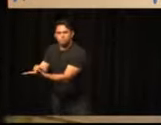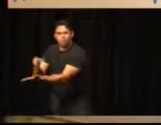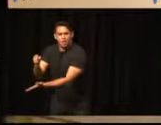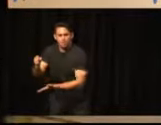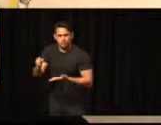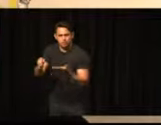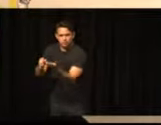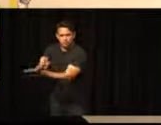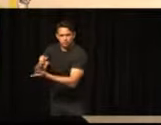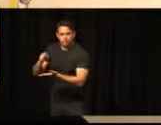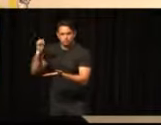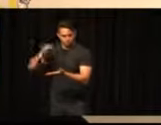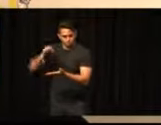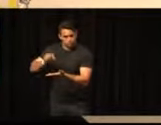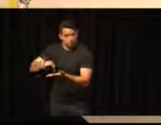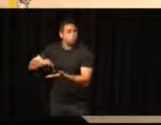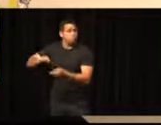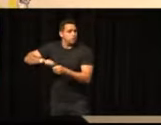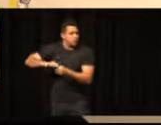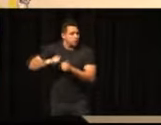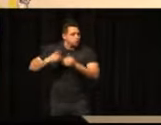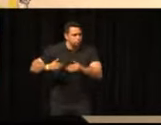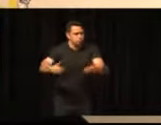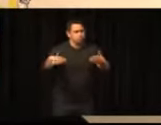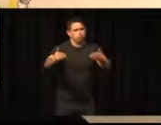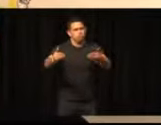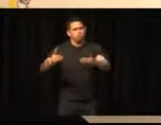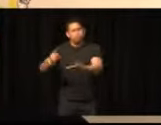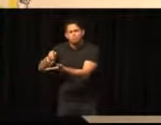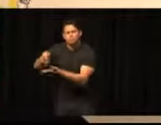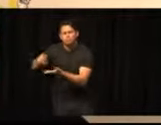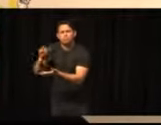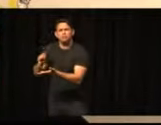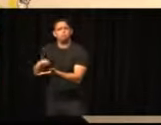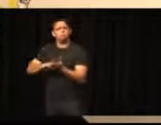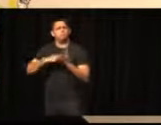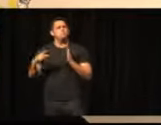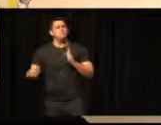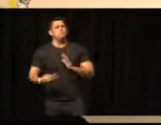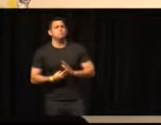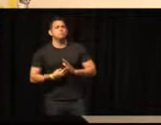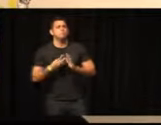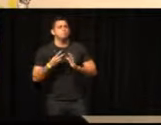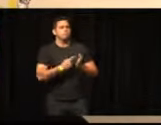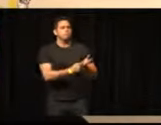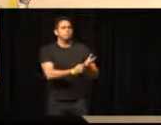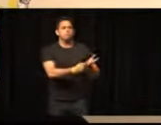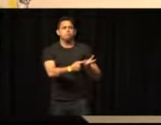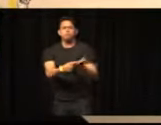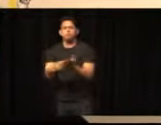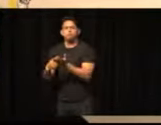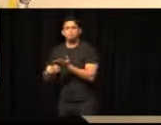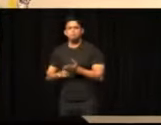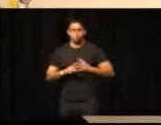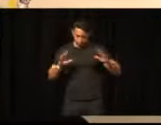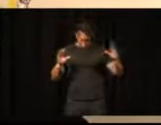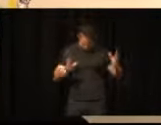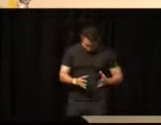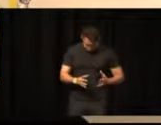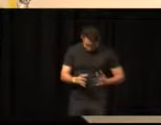base de esa práctica no es nada más que una acción organizada de una comunidad que